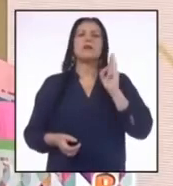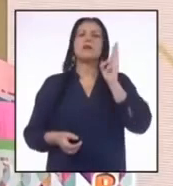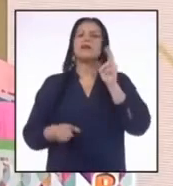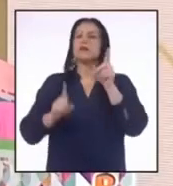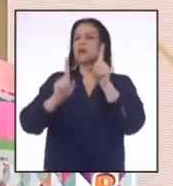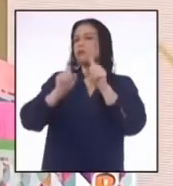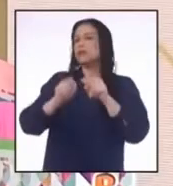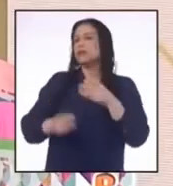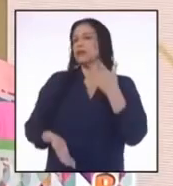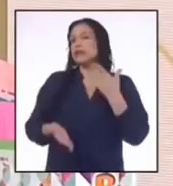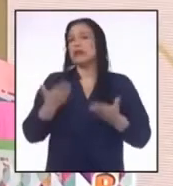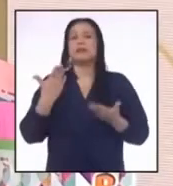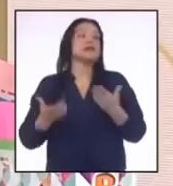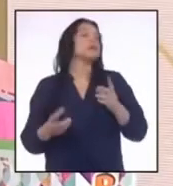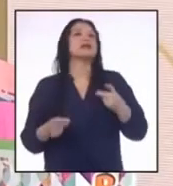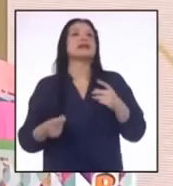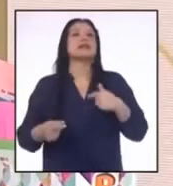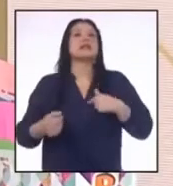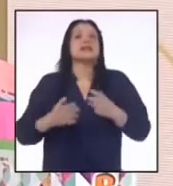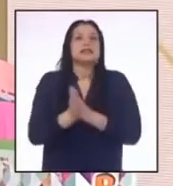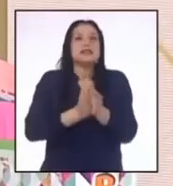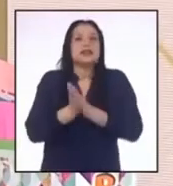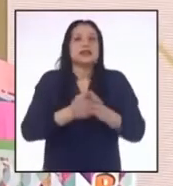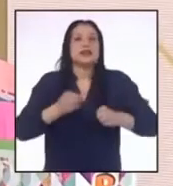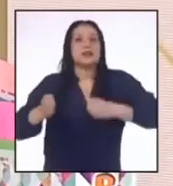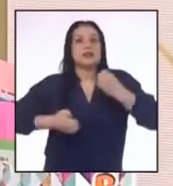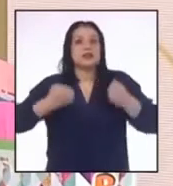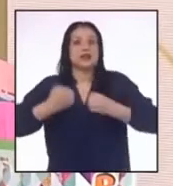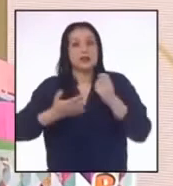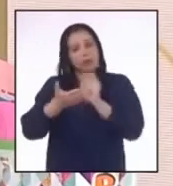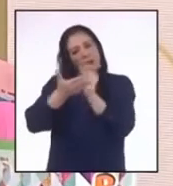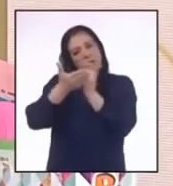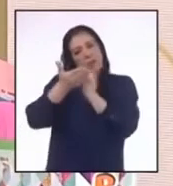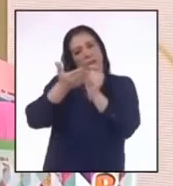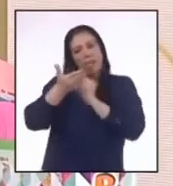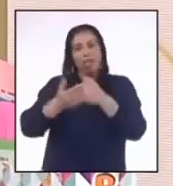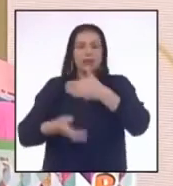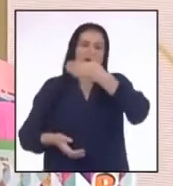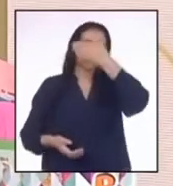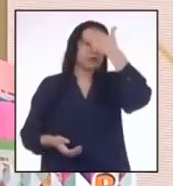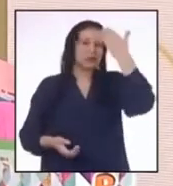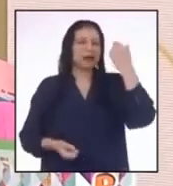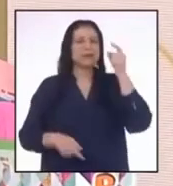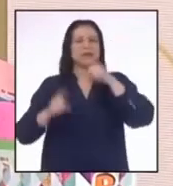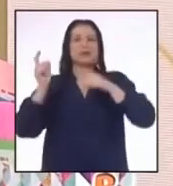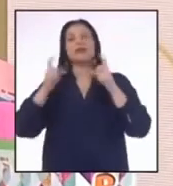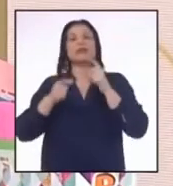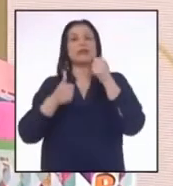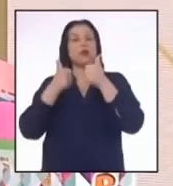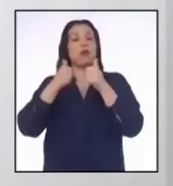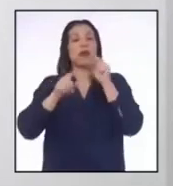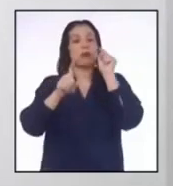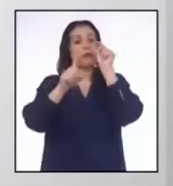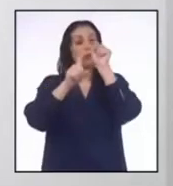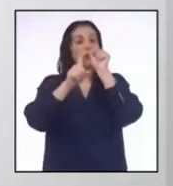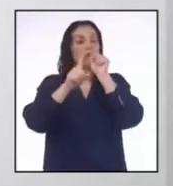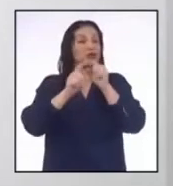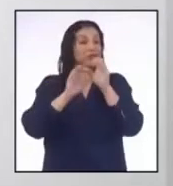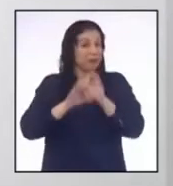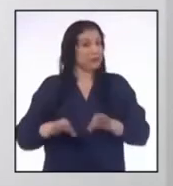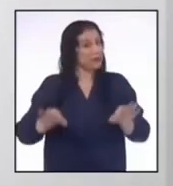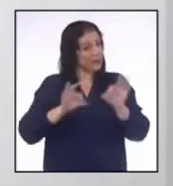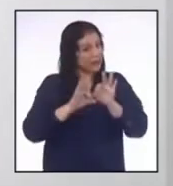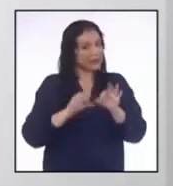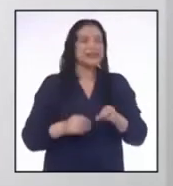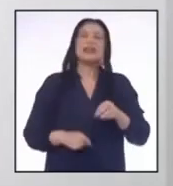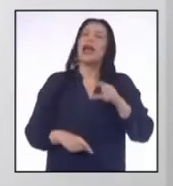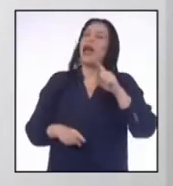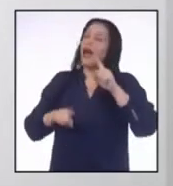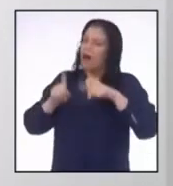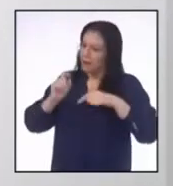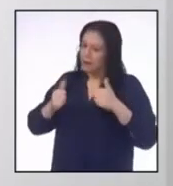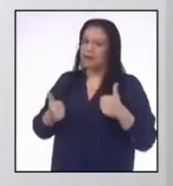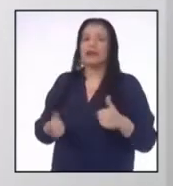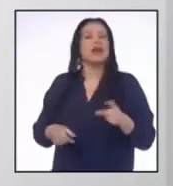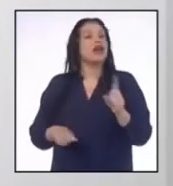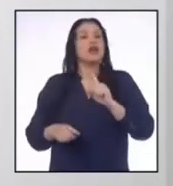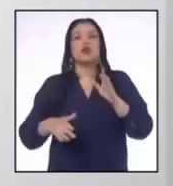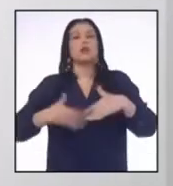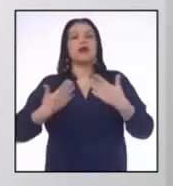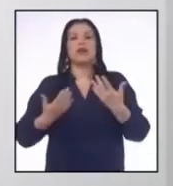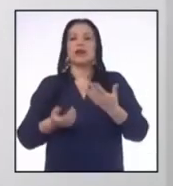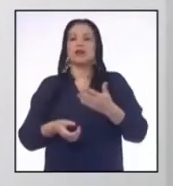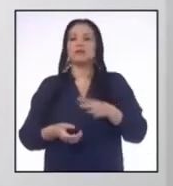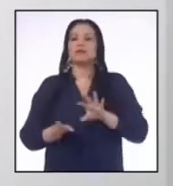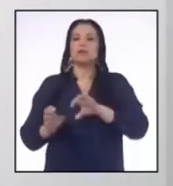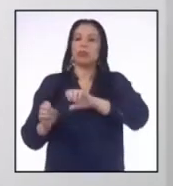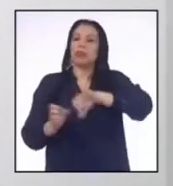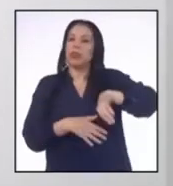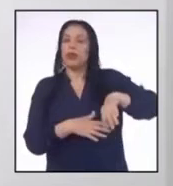Profesora, eso puede ser porque nos emocionamos tanto escribiendo que nos olvidamos de los puntos importantes. Claro, no deben dejar de lado